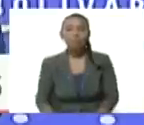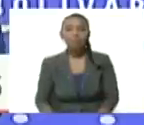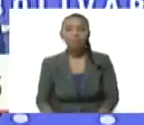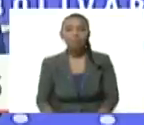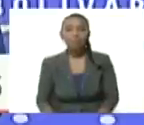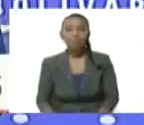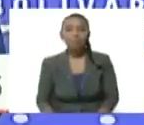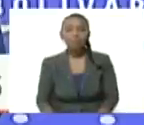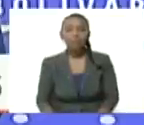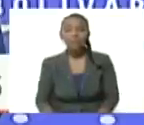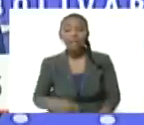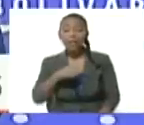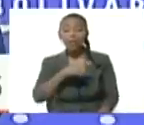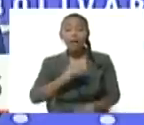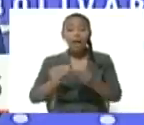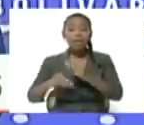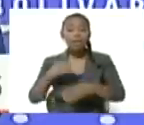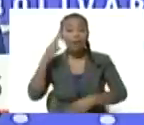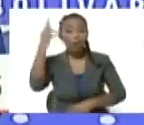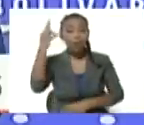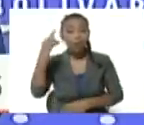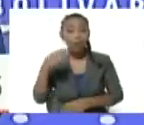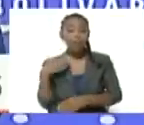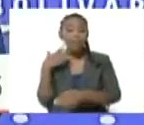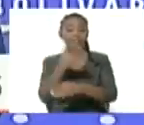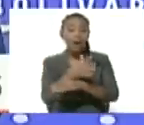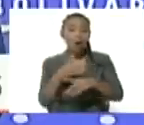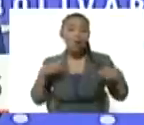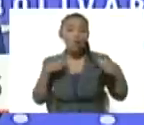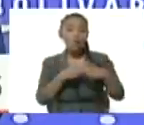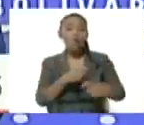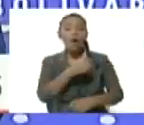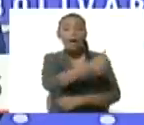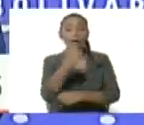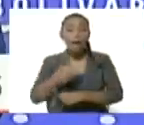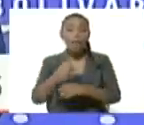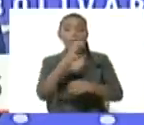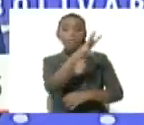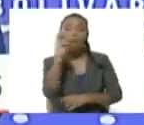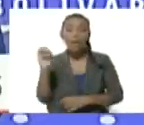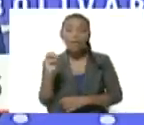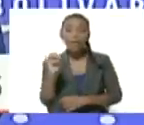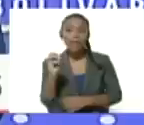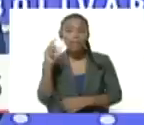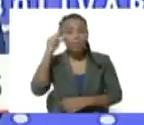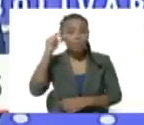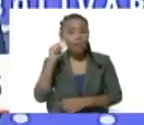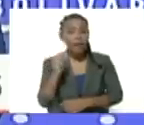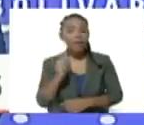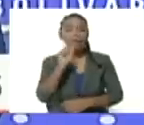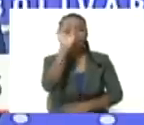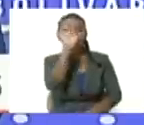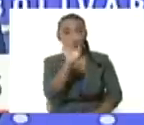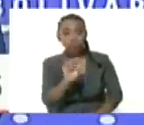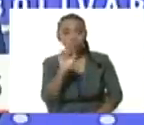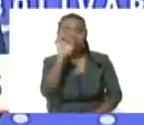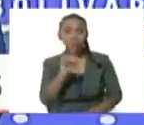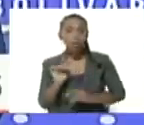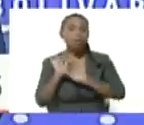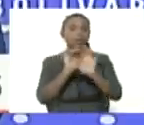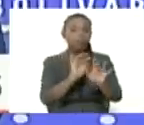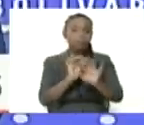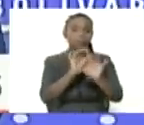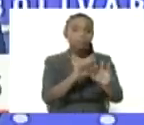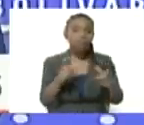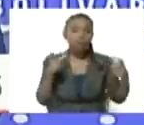consejo que va a reunirse cada 30 días de manera regular y